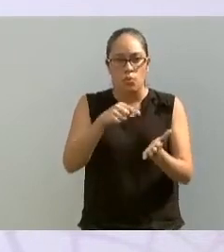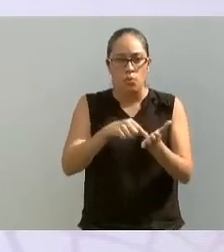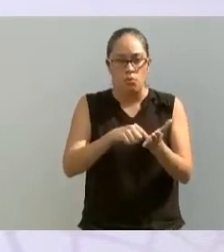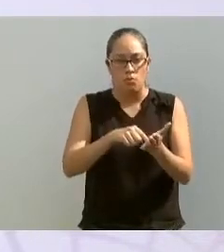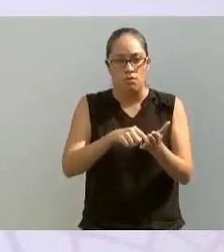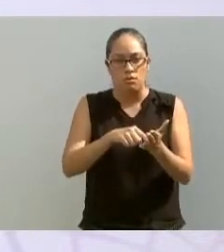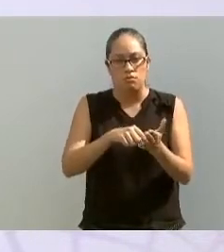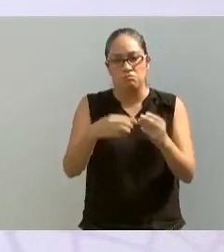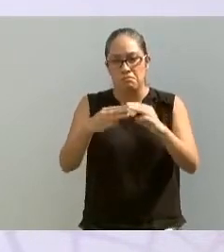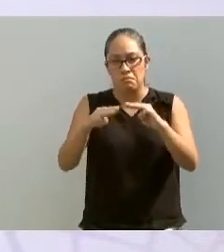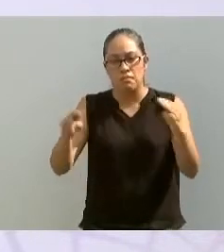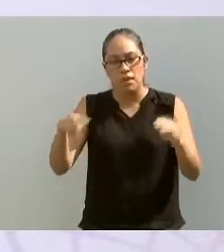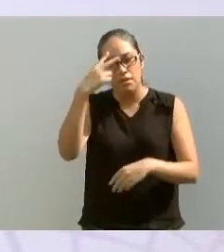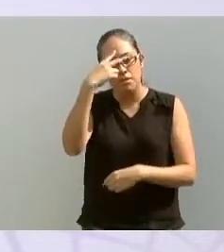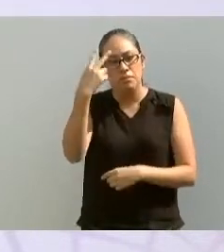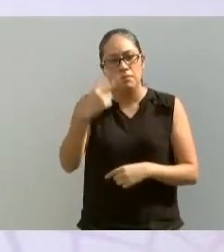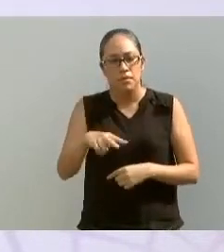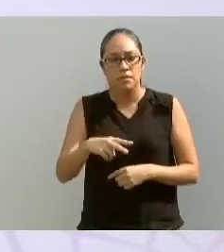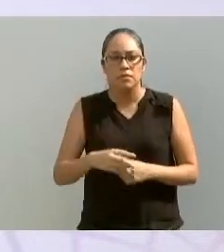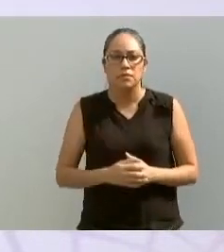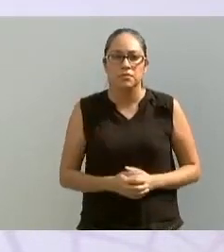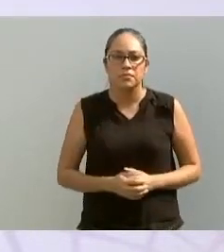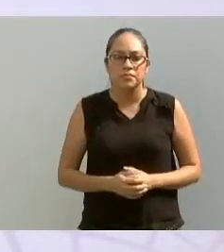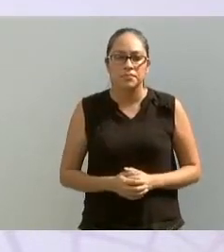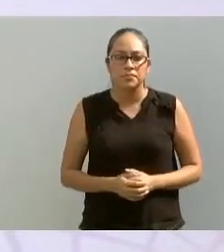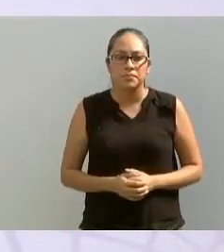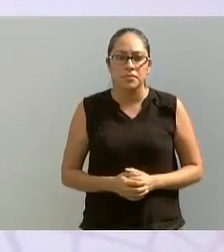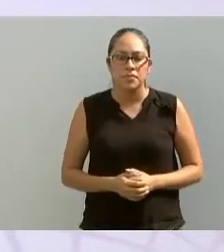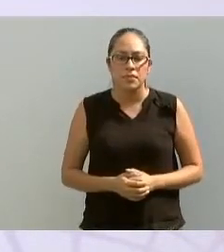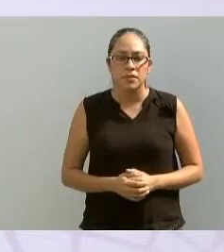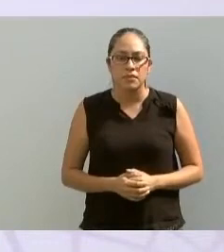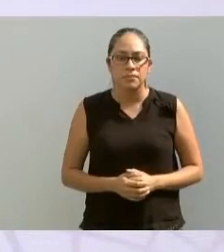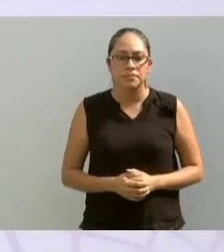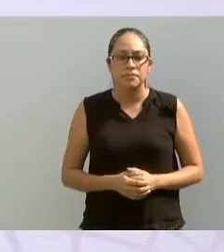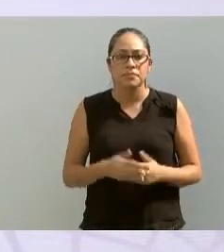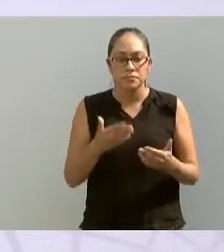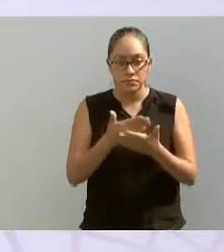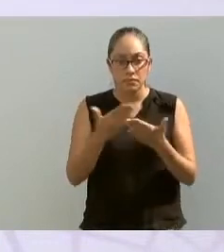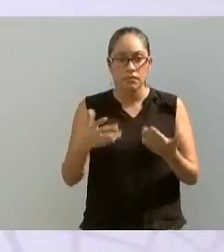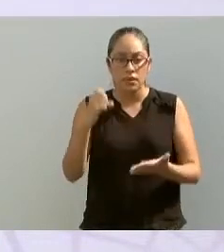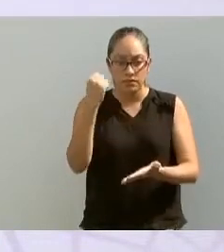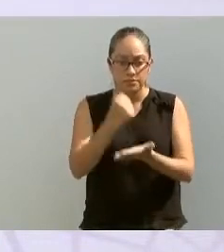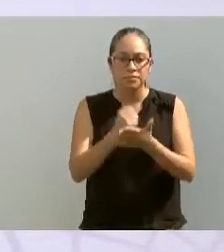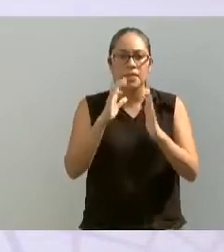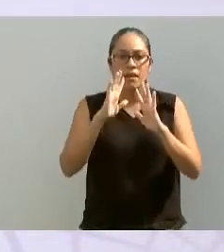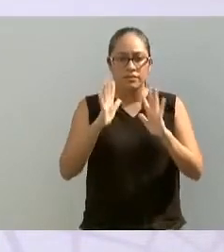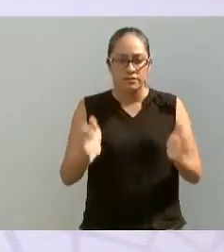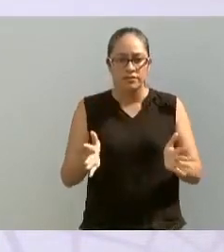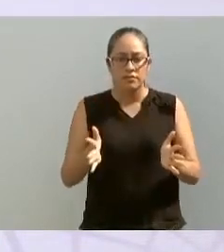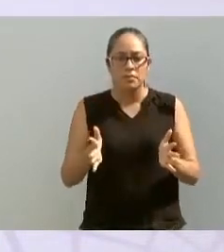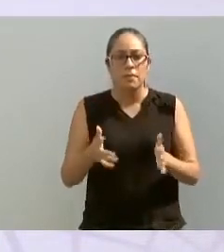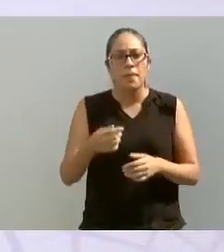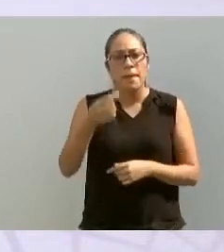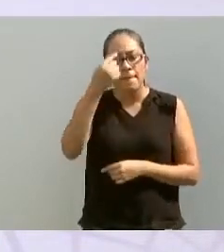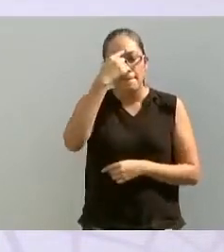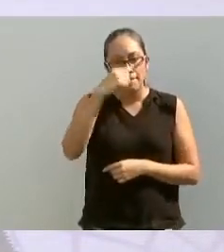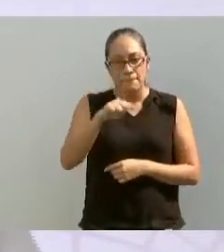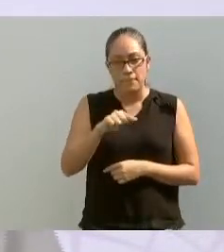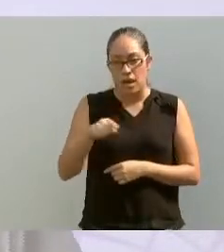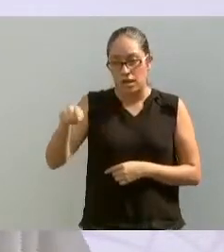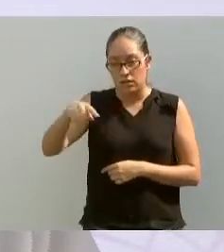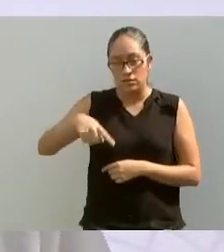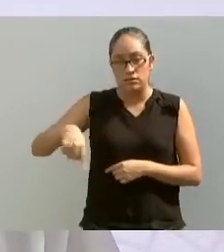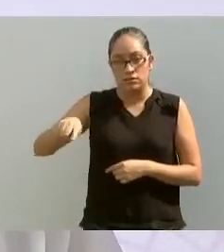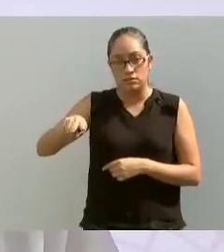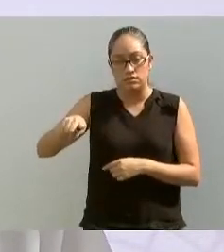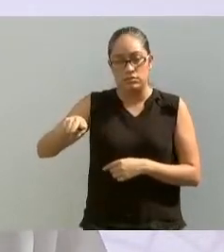México. Ayer ya se aprobó una reforma para que la Secretaría de Marina se